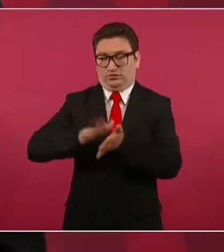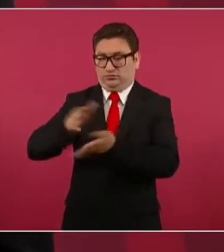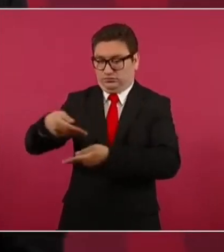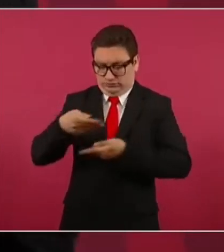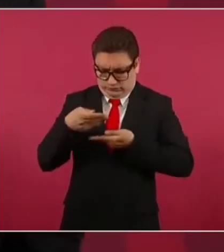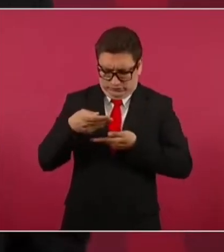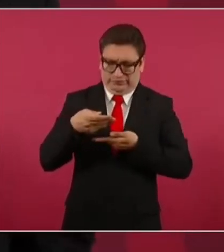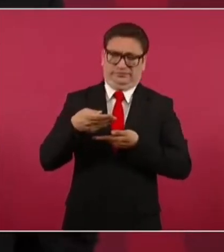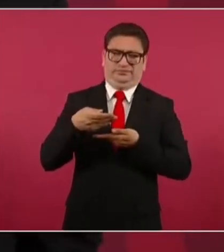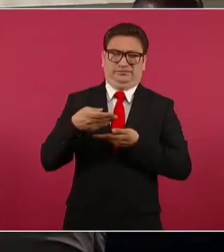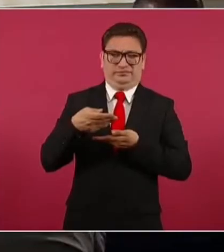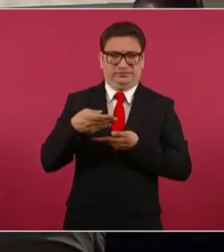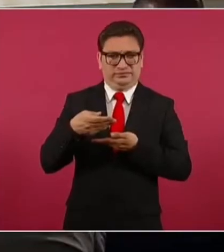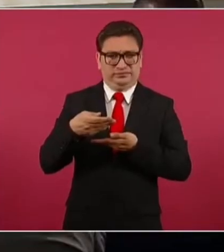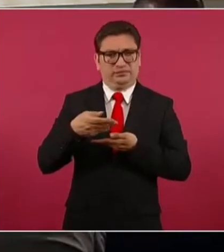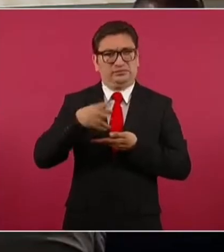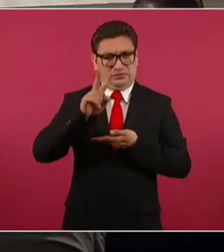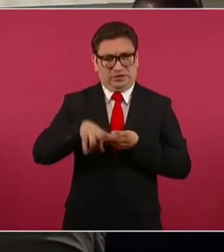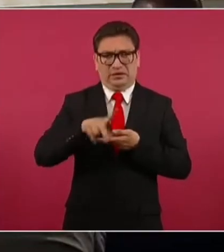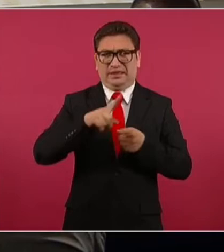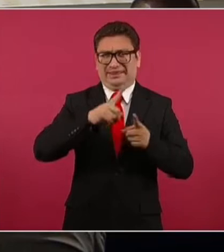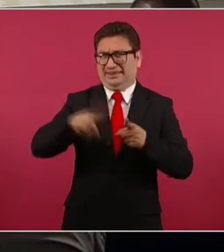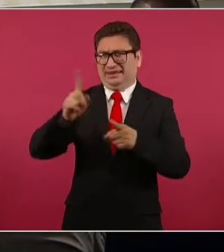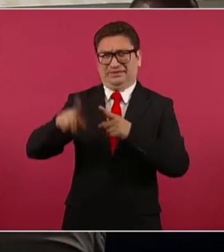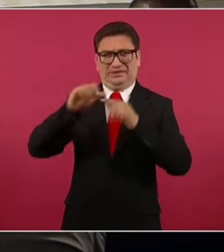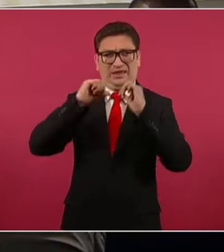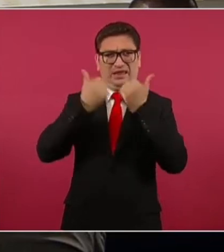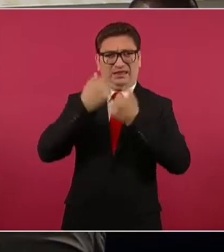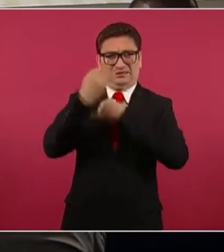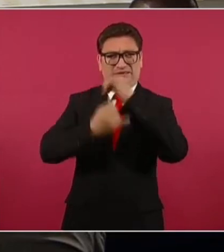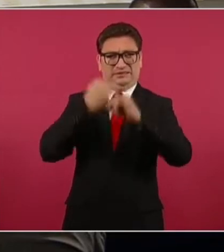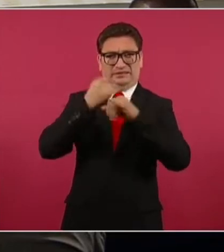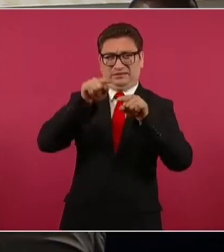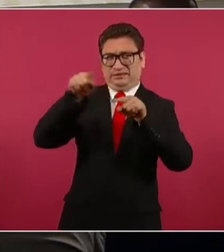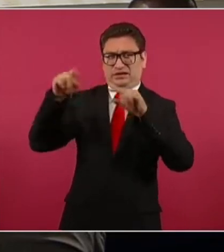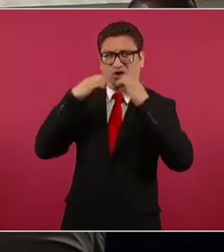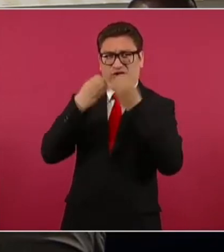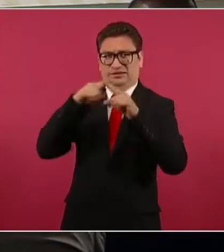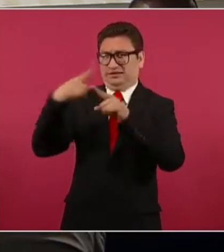pero así muchas otras organizaciones internacionales.